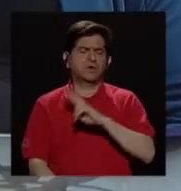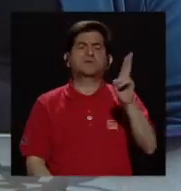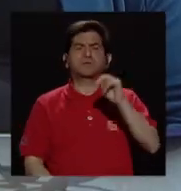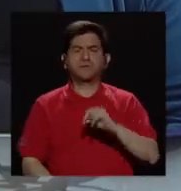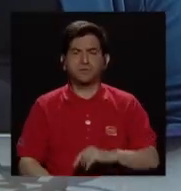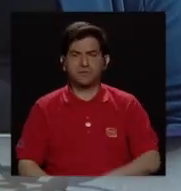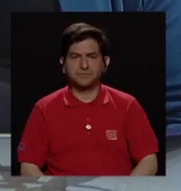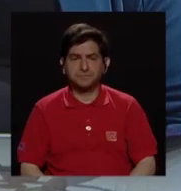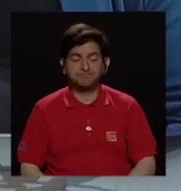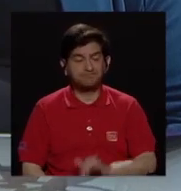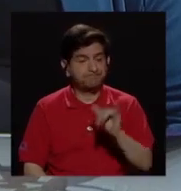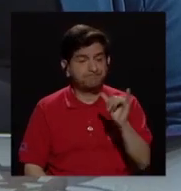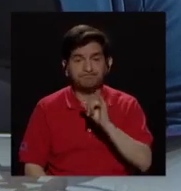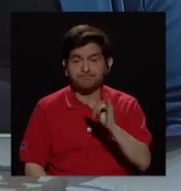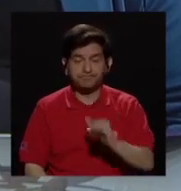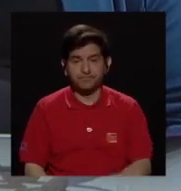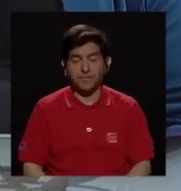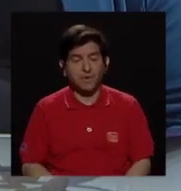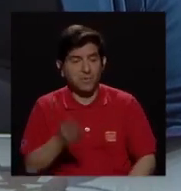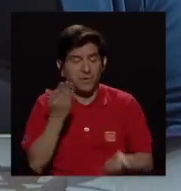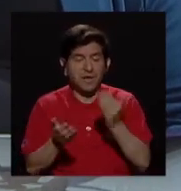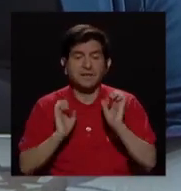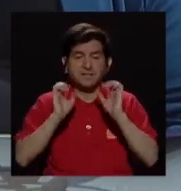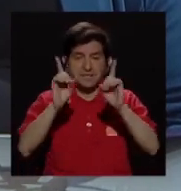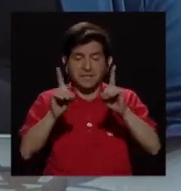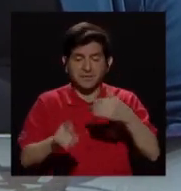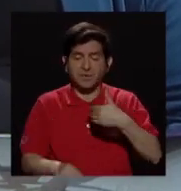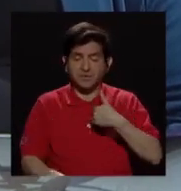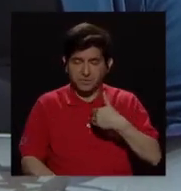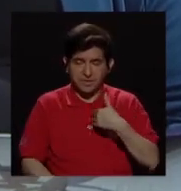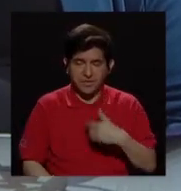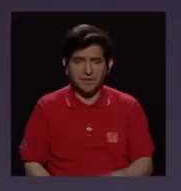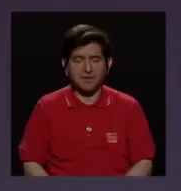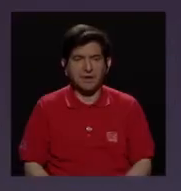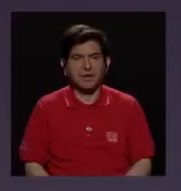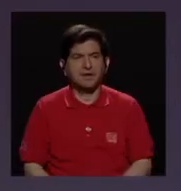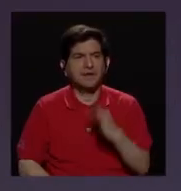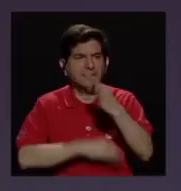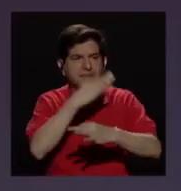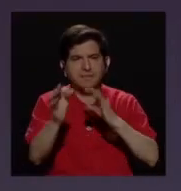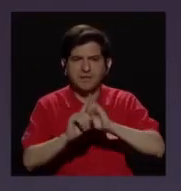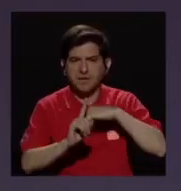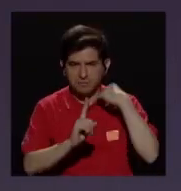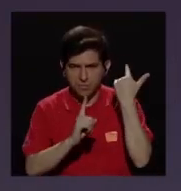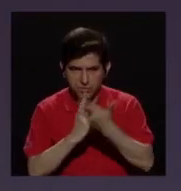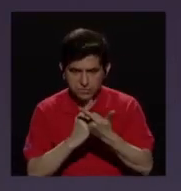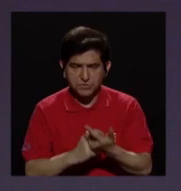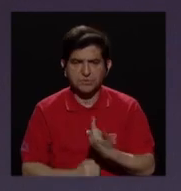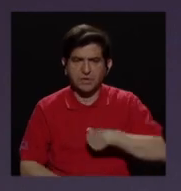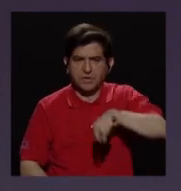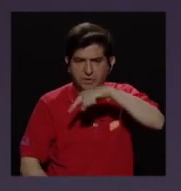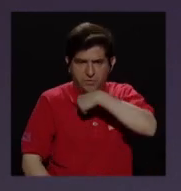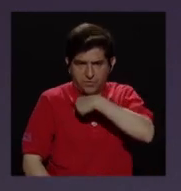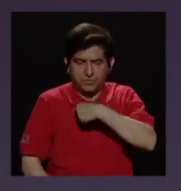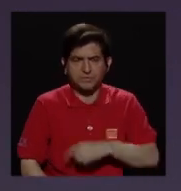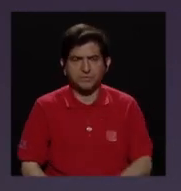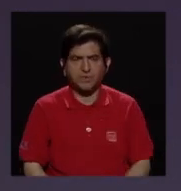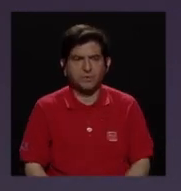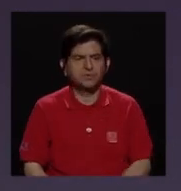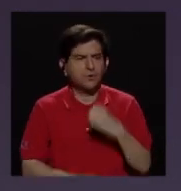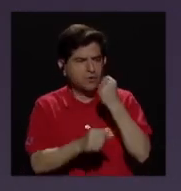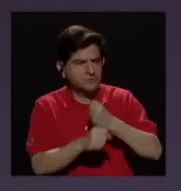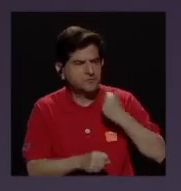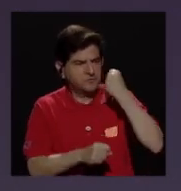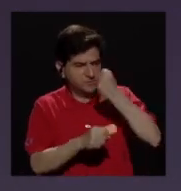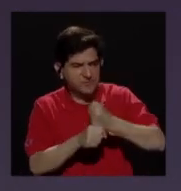demás. Entonces también es de educarnos como a nivel social, hacer más, trabajar